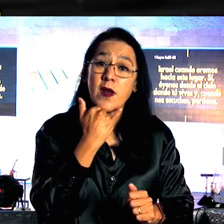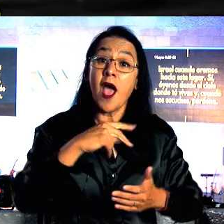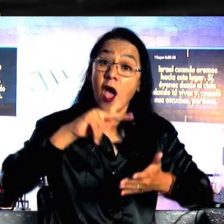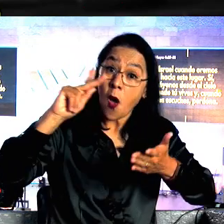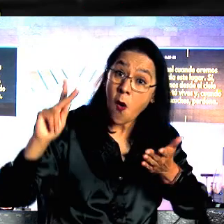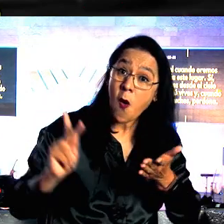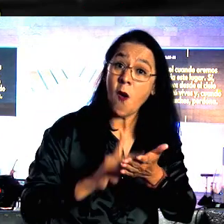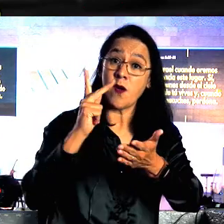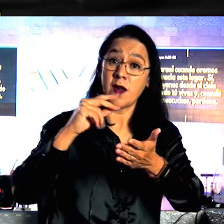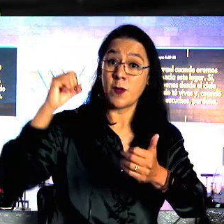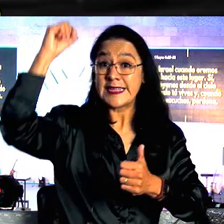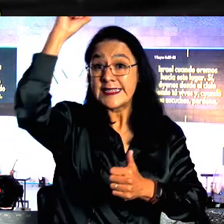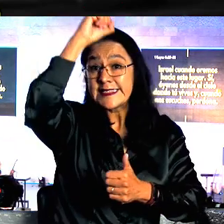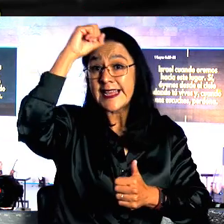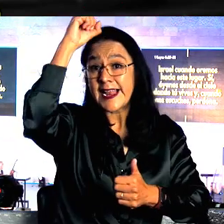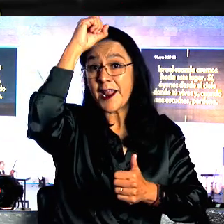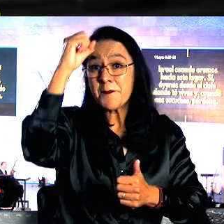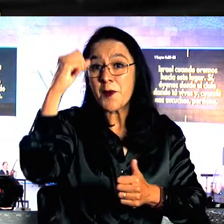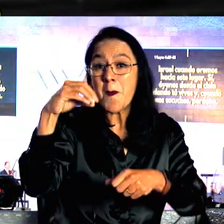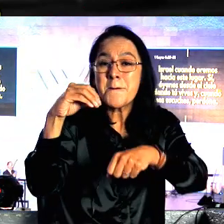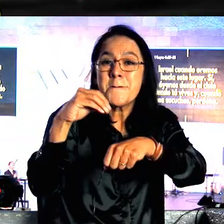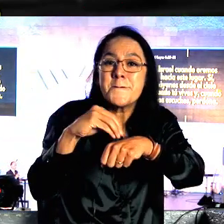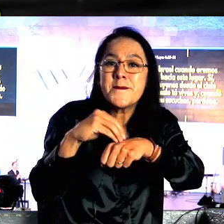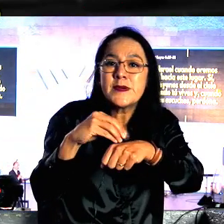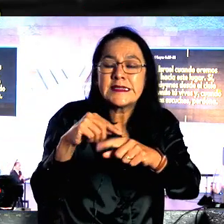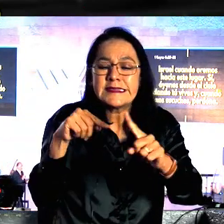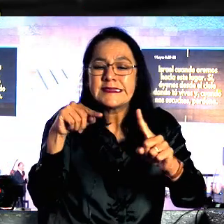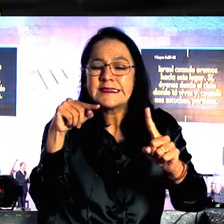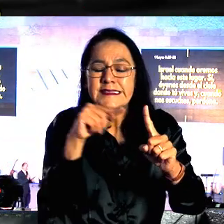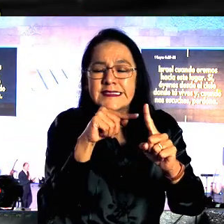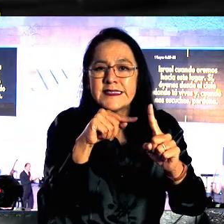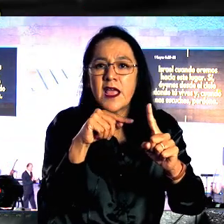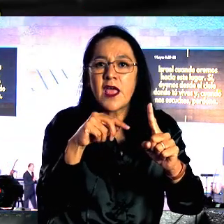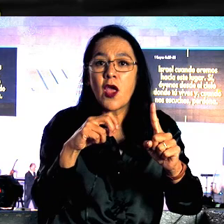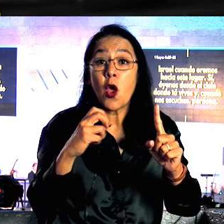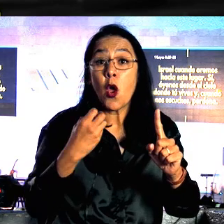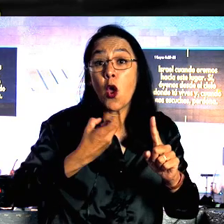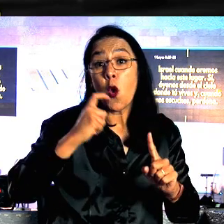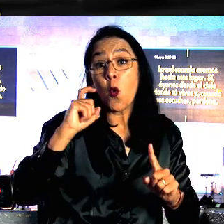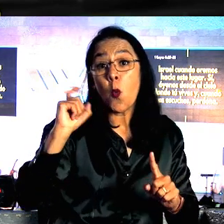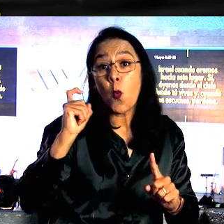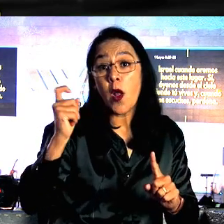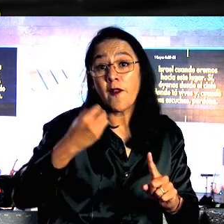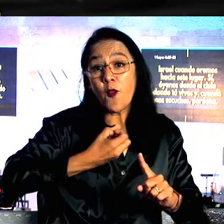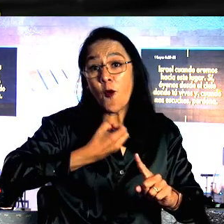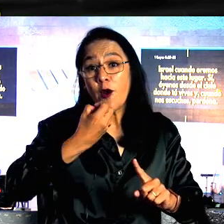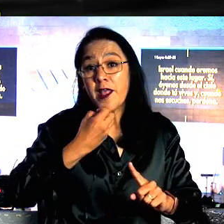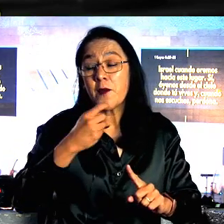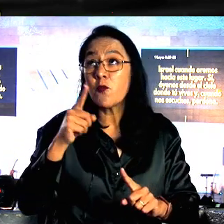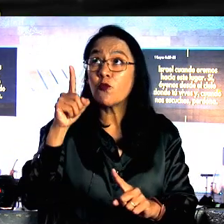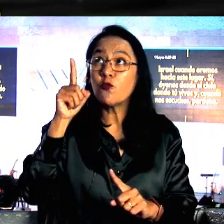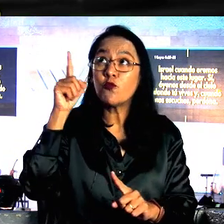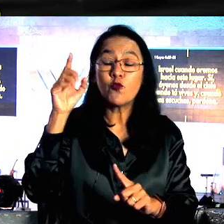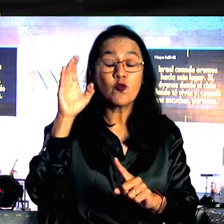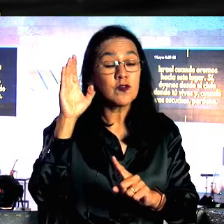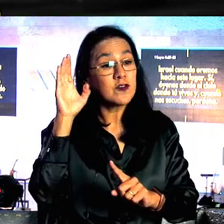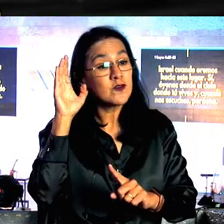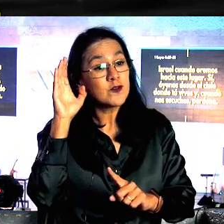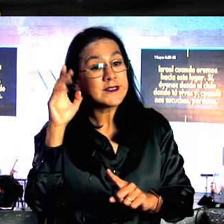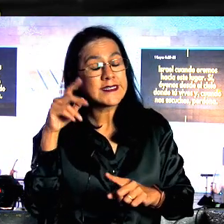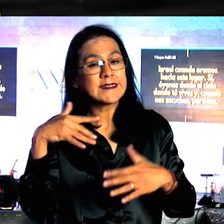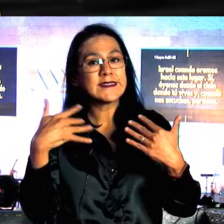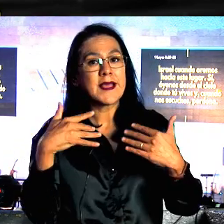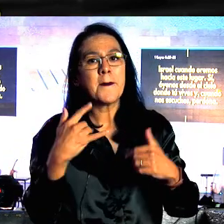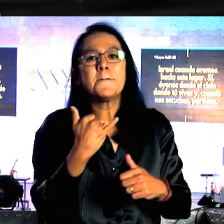Salomón vuelve a poner énfasis. Cuando oremos y tú nos escuches, perdónanos.